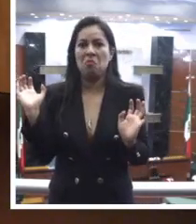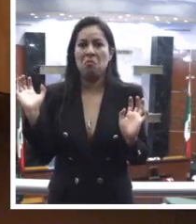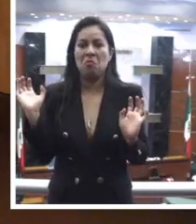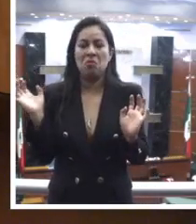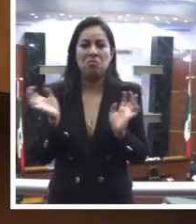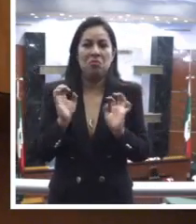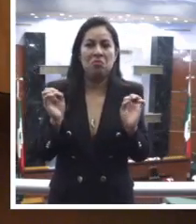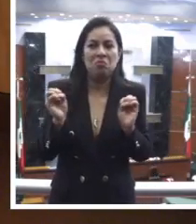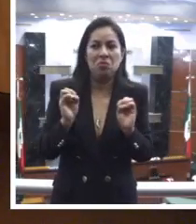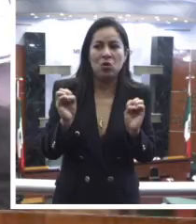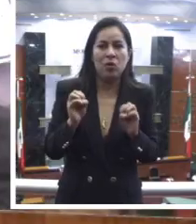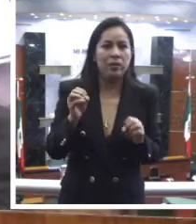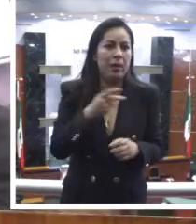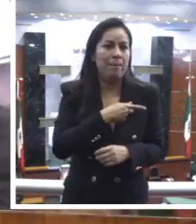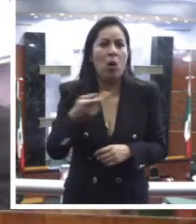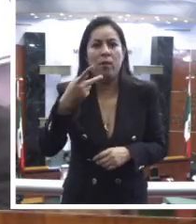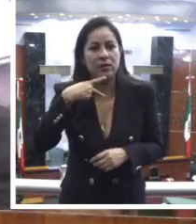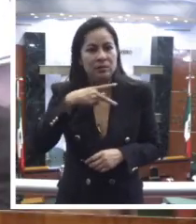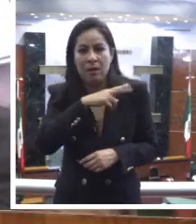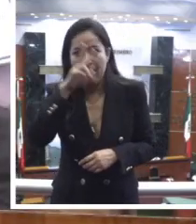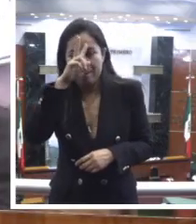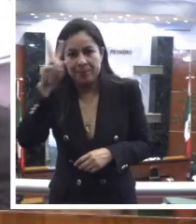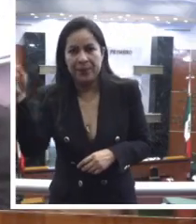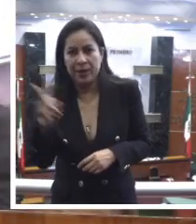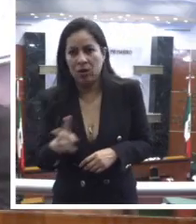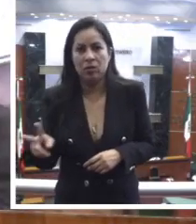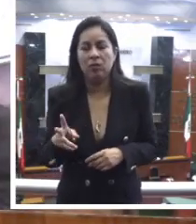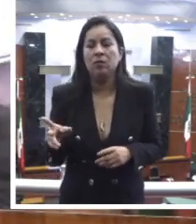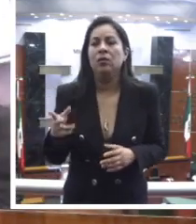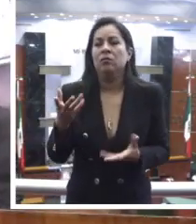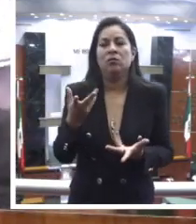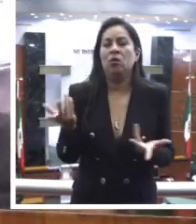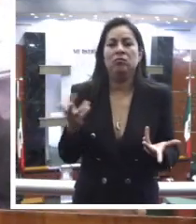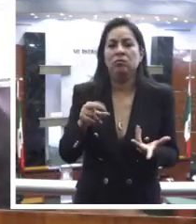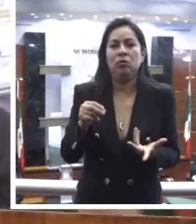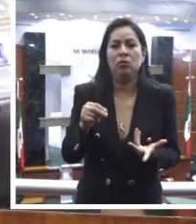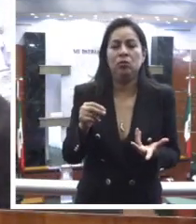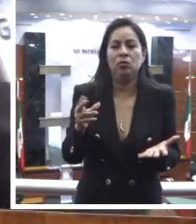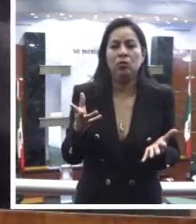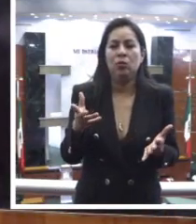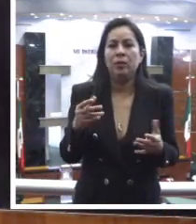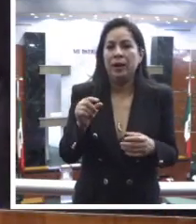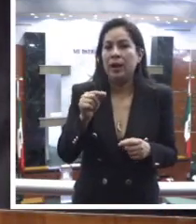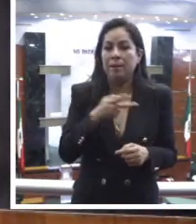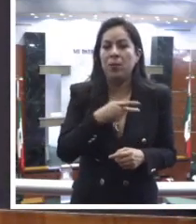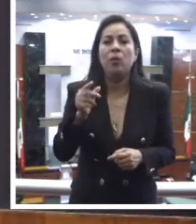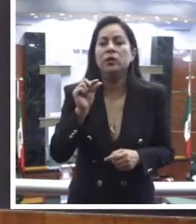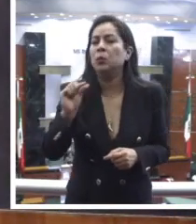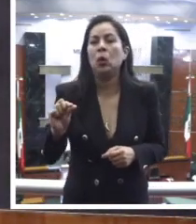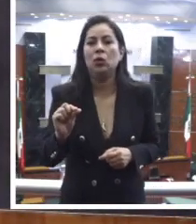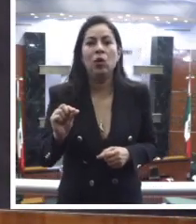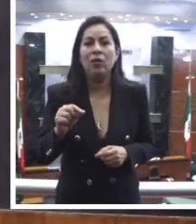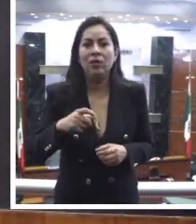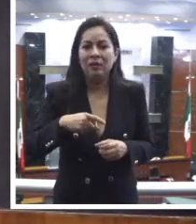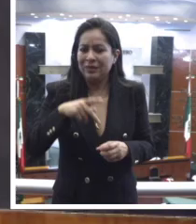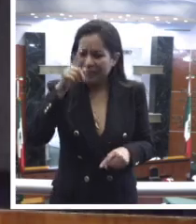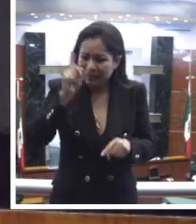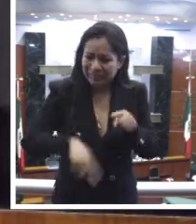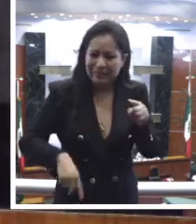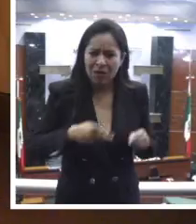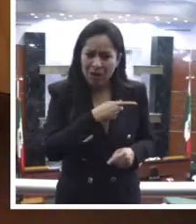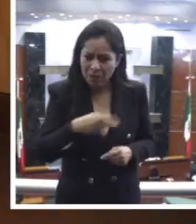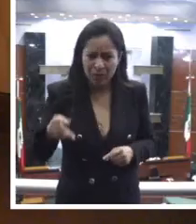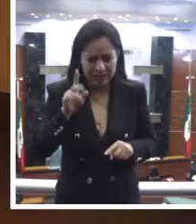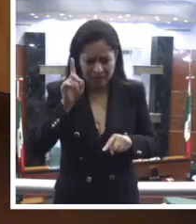no salieron de la condición de extrema pobreza para hacer más grande la pobreza moderada, sino salieron de la condición como